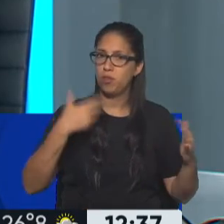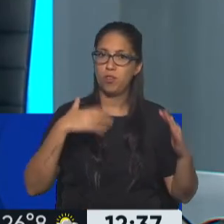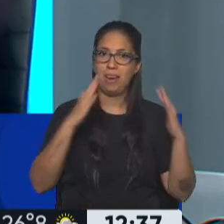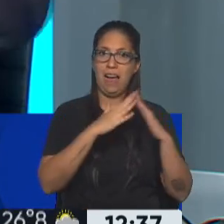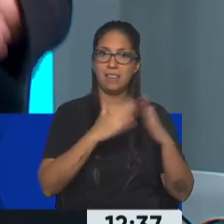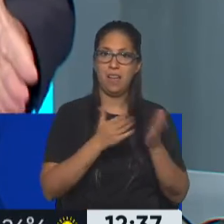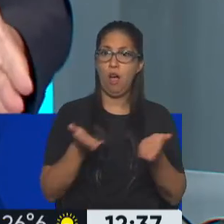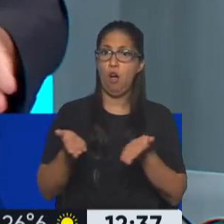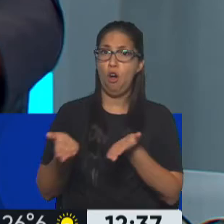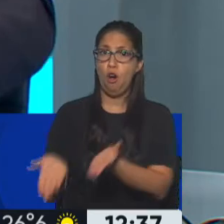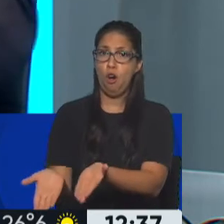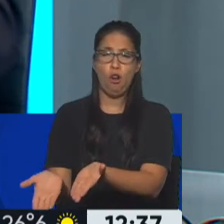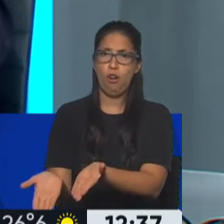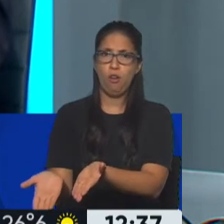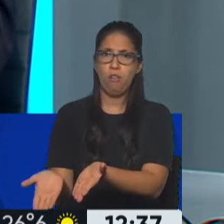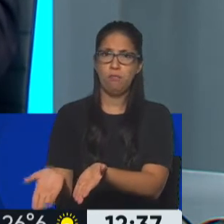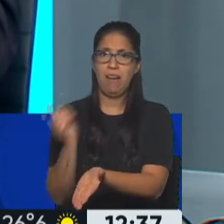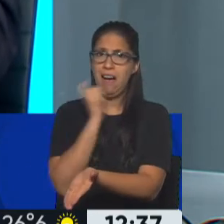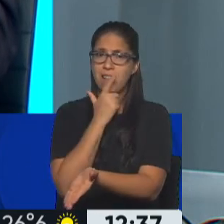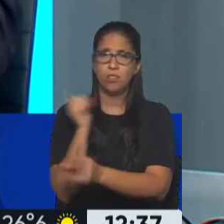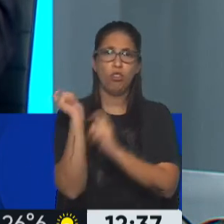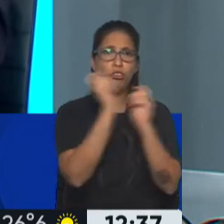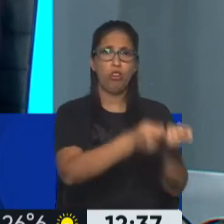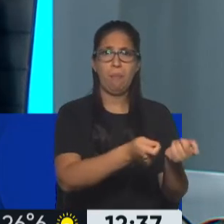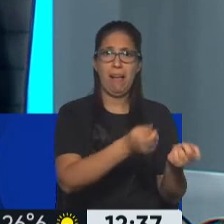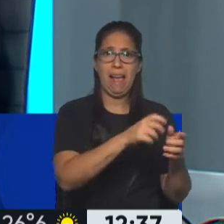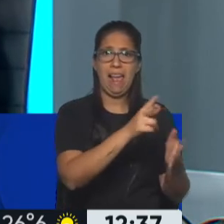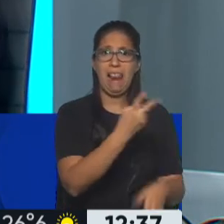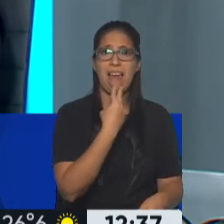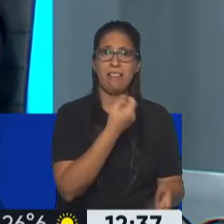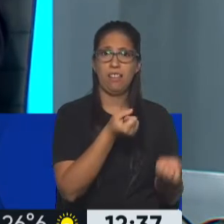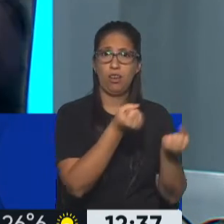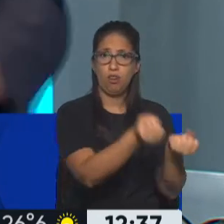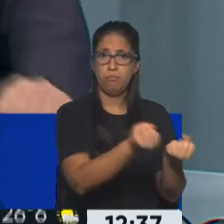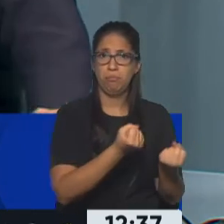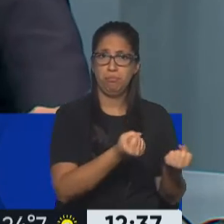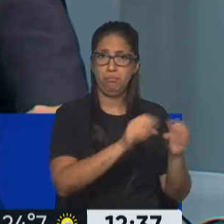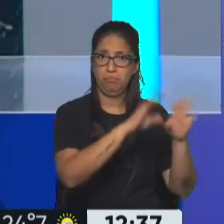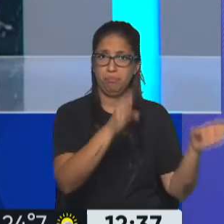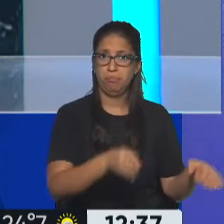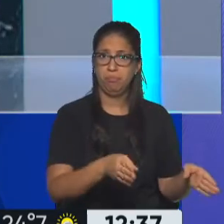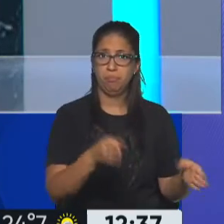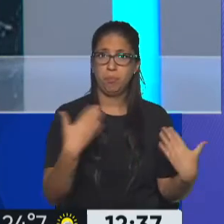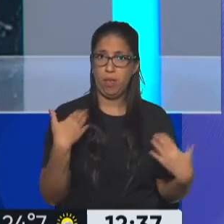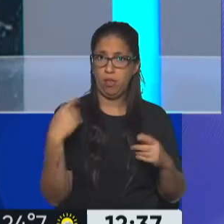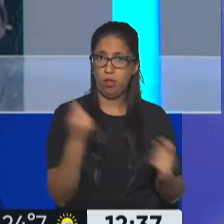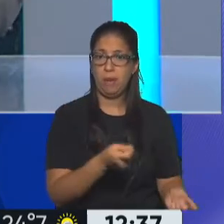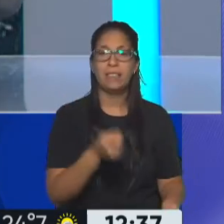horno a gas con un horno eléctrico. Seguro. Puedo utilizar el aire acondicionado, Seguro. frío, calor y no Desde el punto de estufa. vista de las